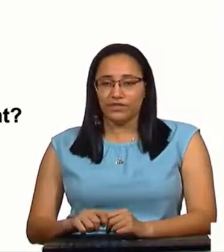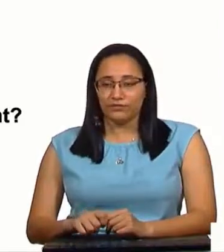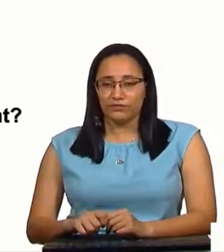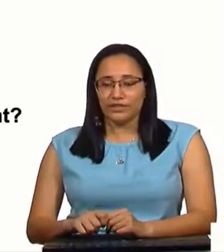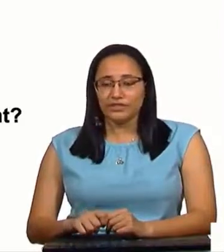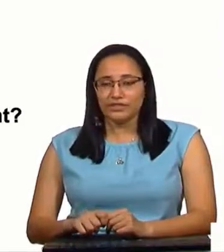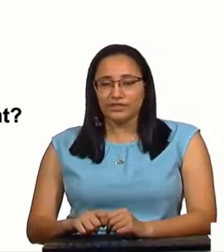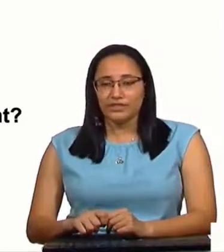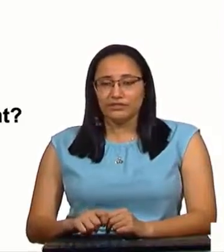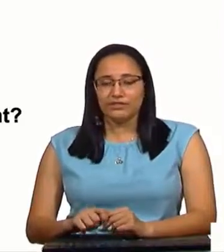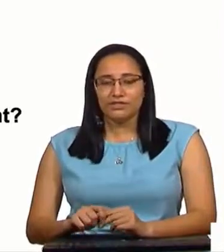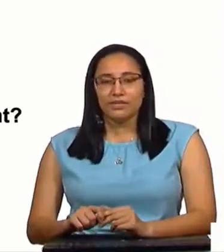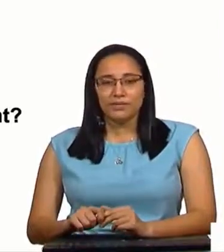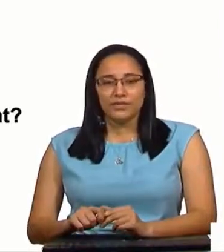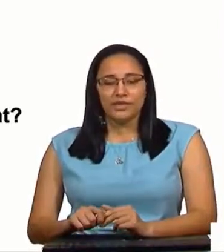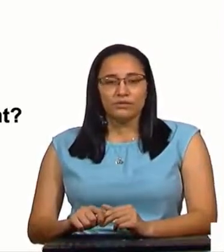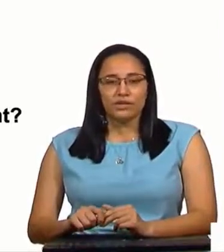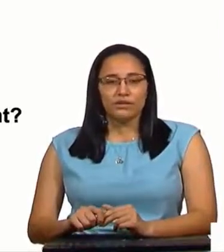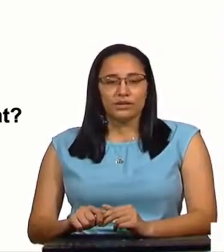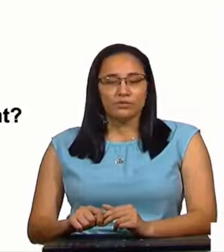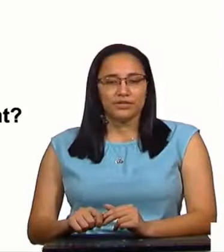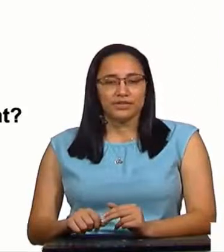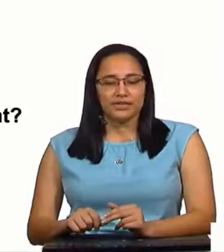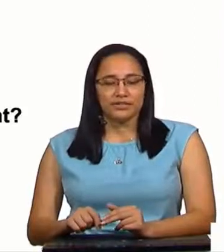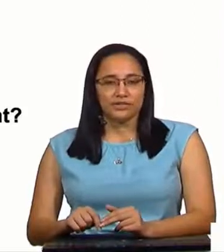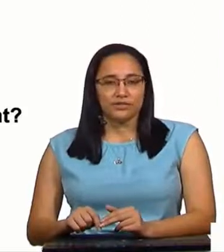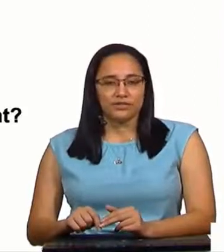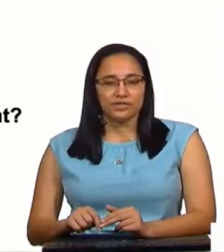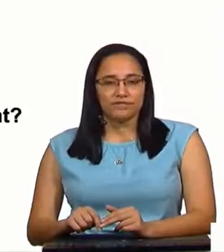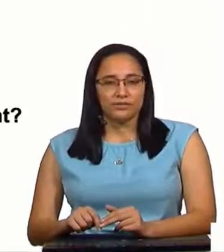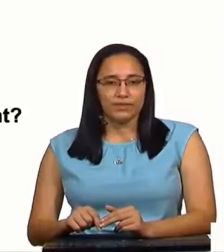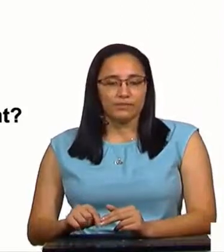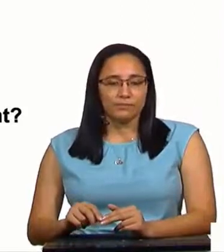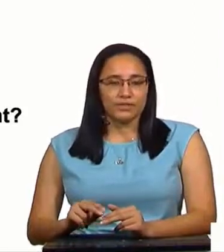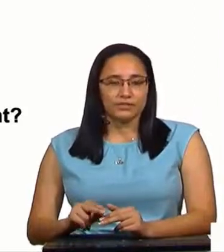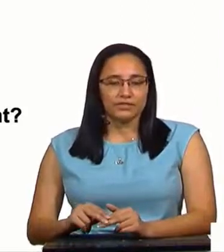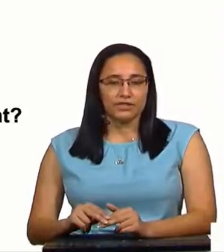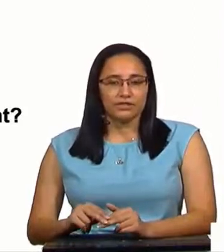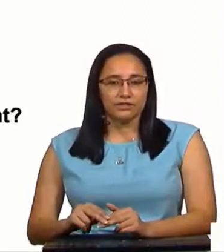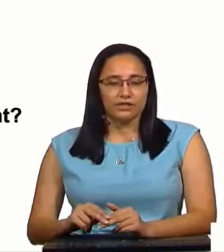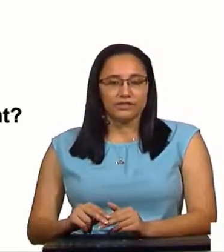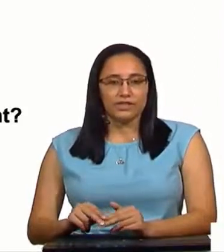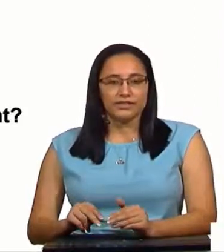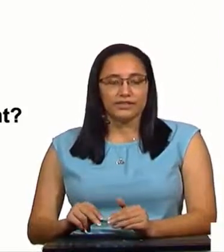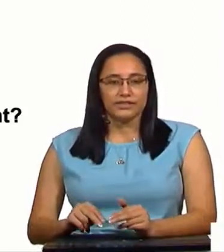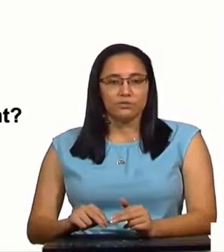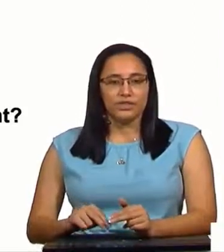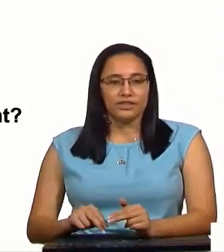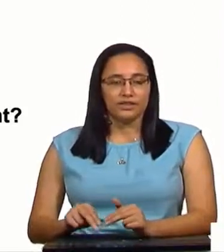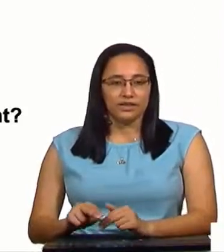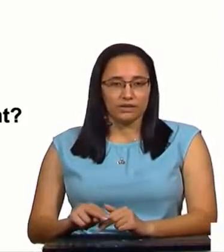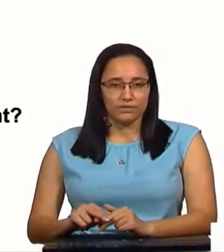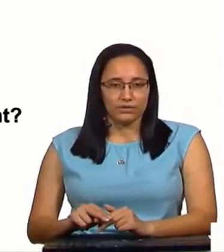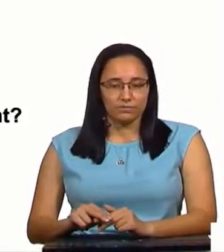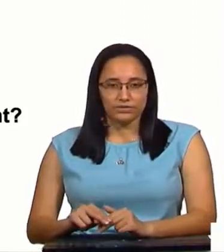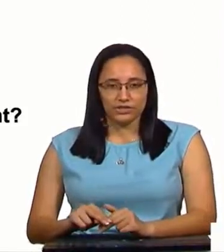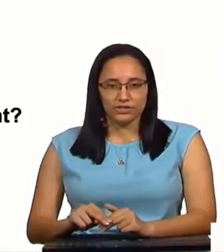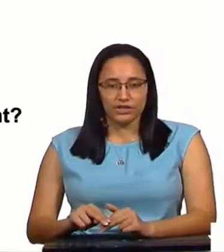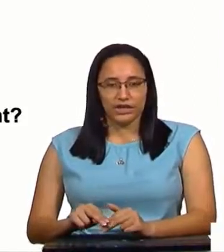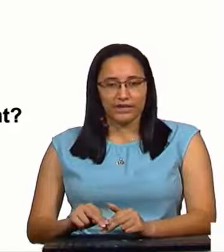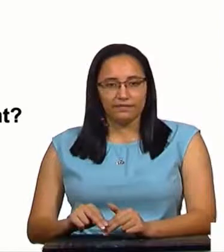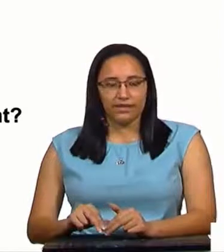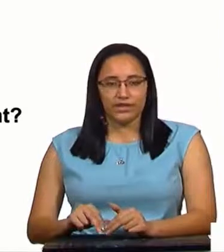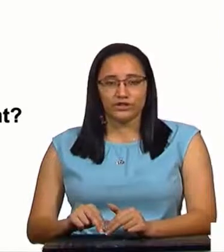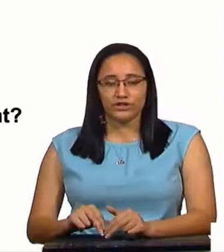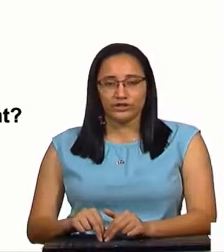something different? Si ustedes ven, el único cambio que se hace en la oración afirmativa para hacer la interrogativa es hacer un intercambio de